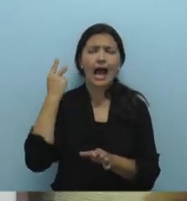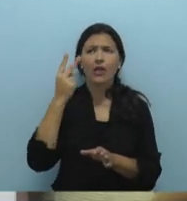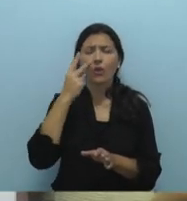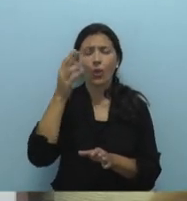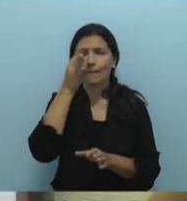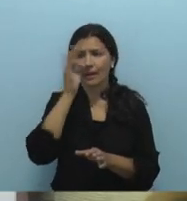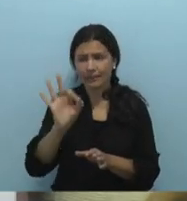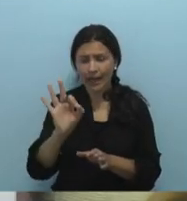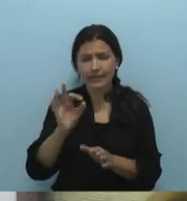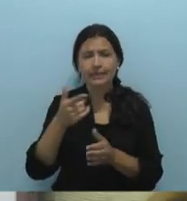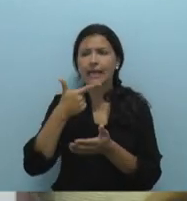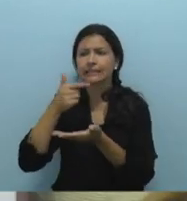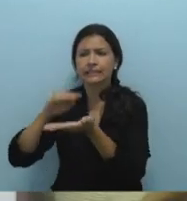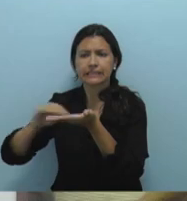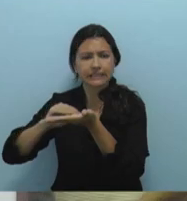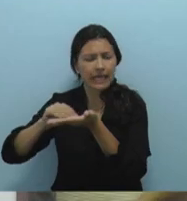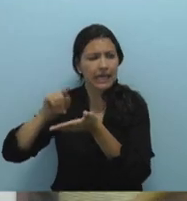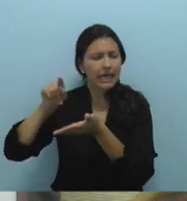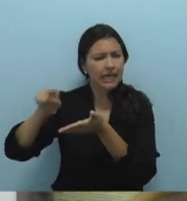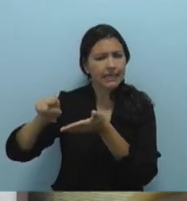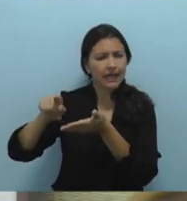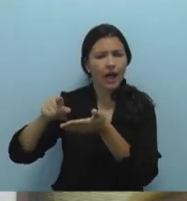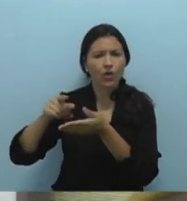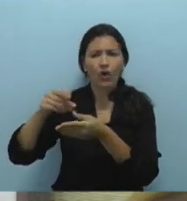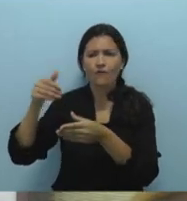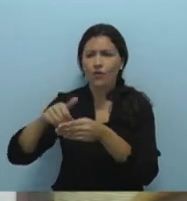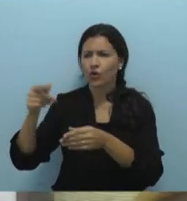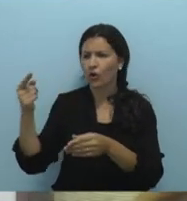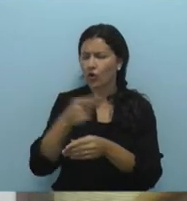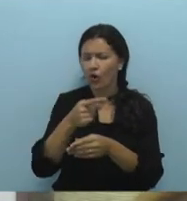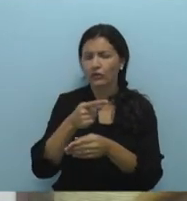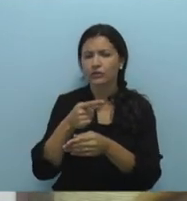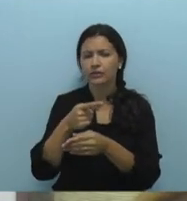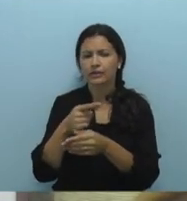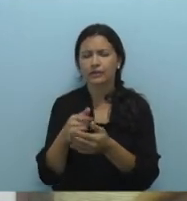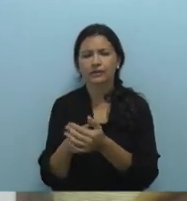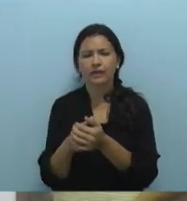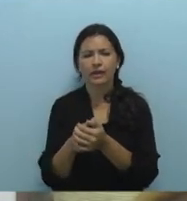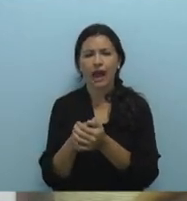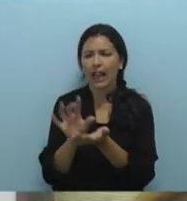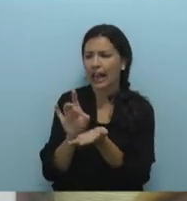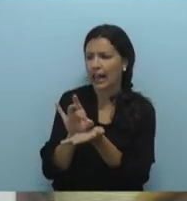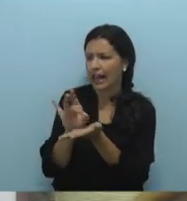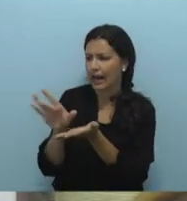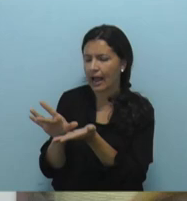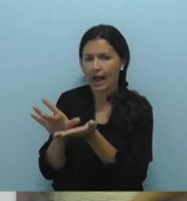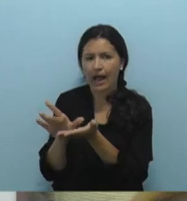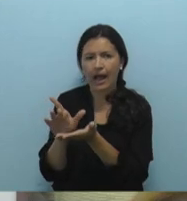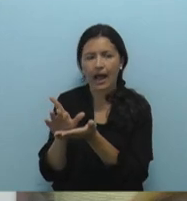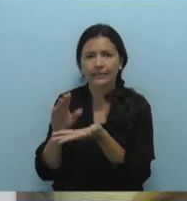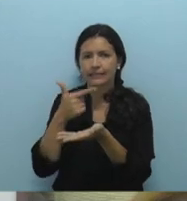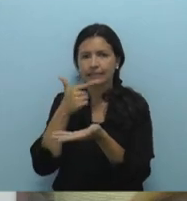el Senado de la provincia de Santa Fe votó en contra del pedido que hicieron estos dos fiscales para